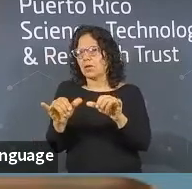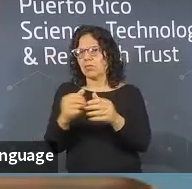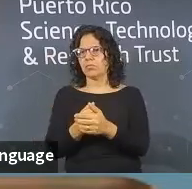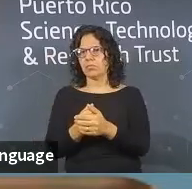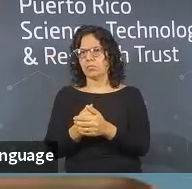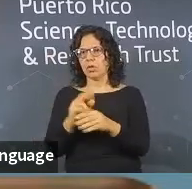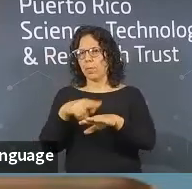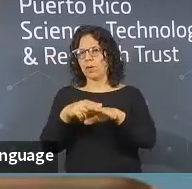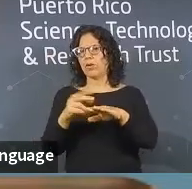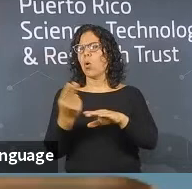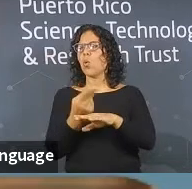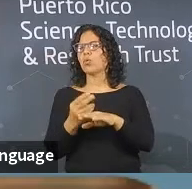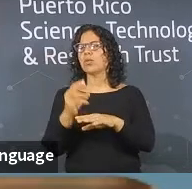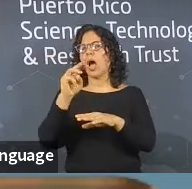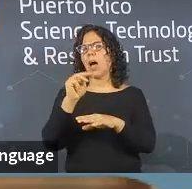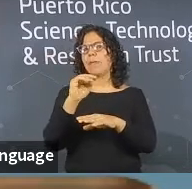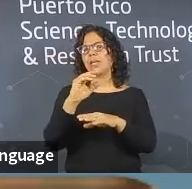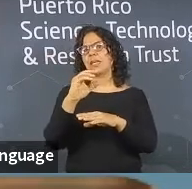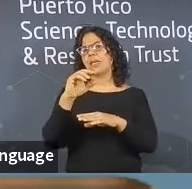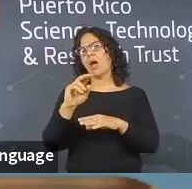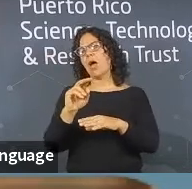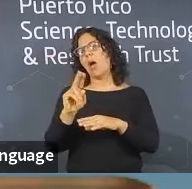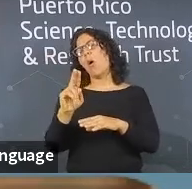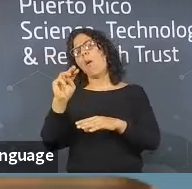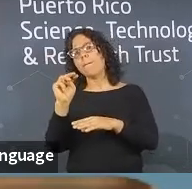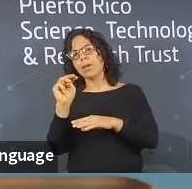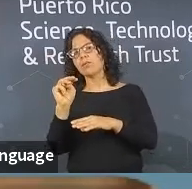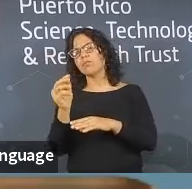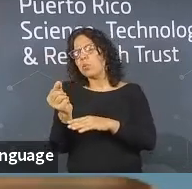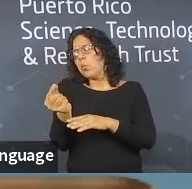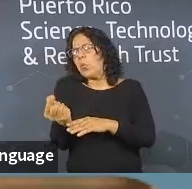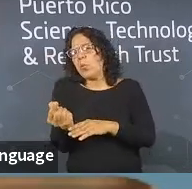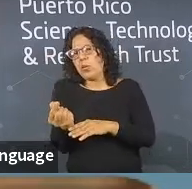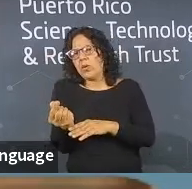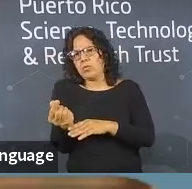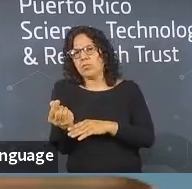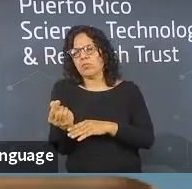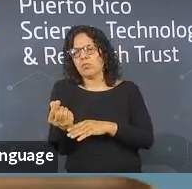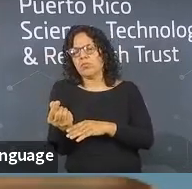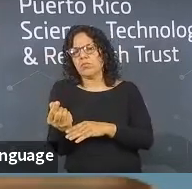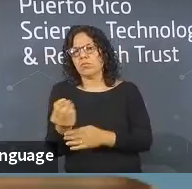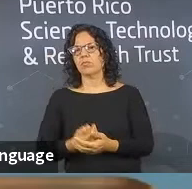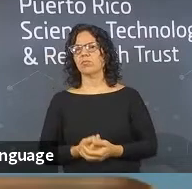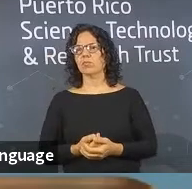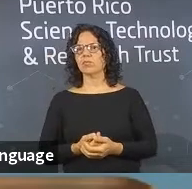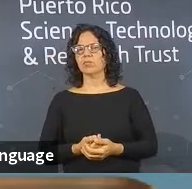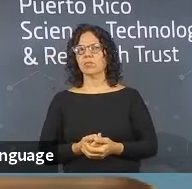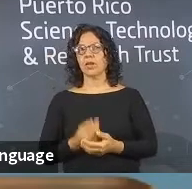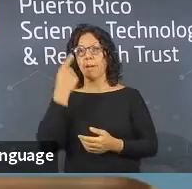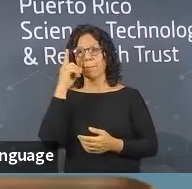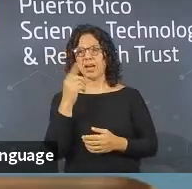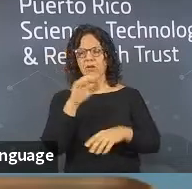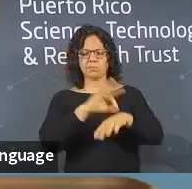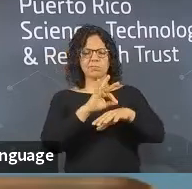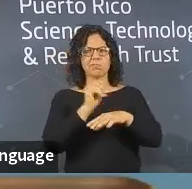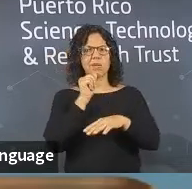en micras, hablamos de un BMD. En algún momento voy a explicar qué es cada uno de estos términos. Entonces, para adultos